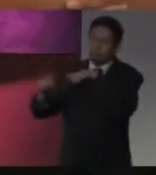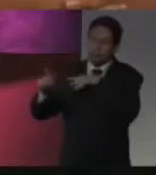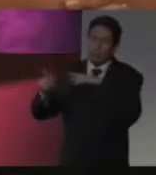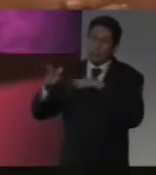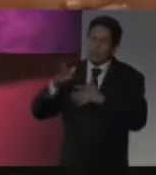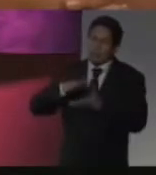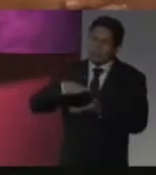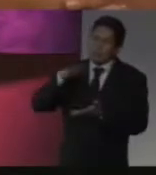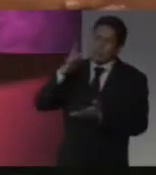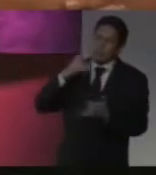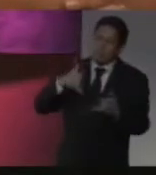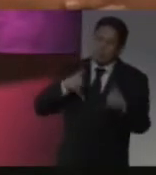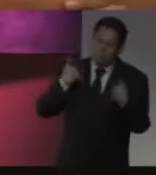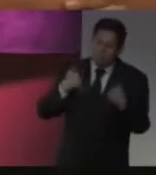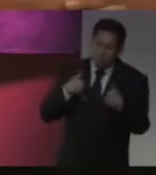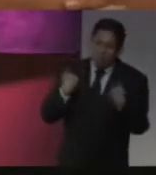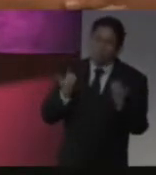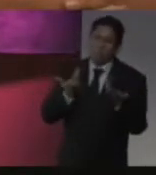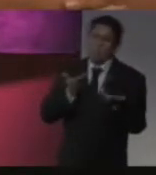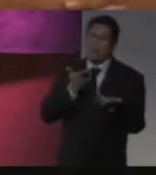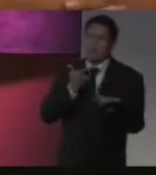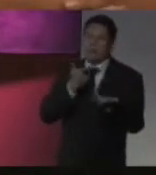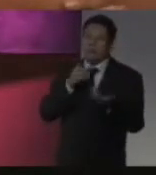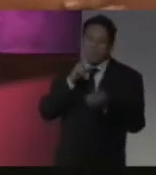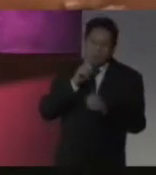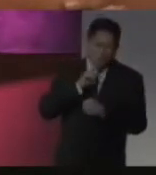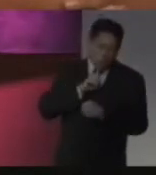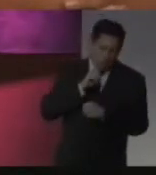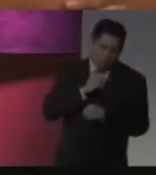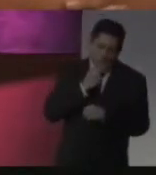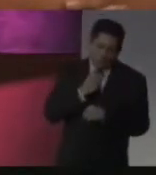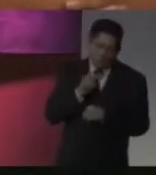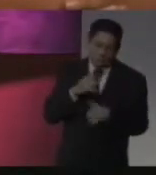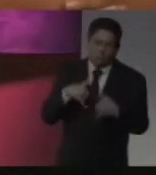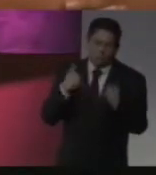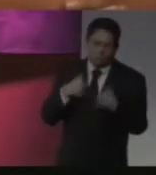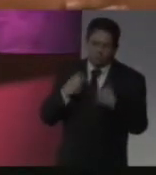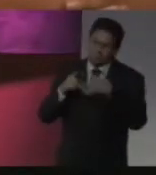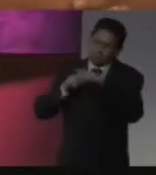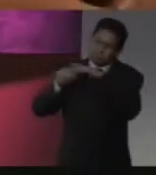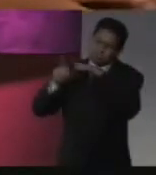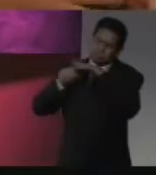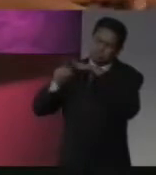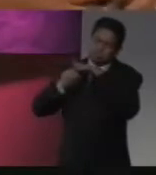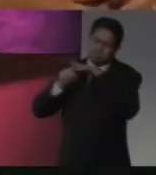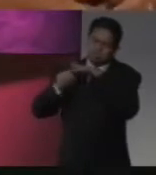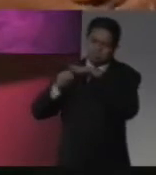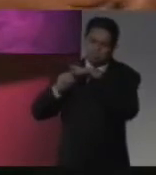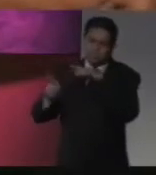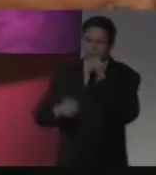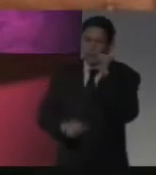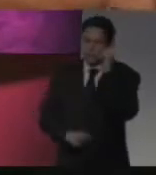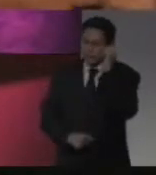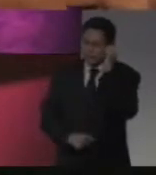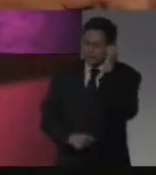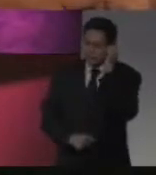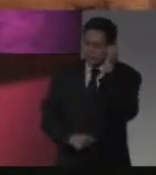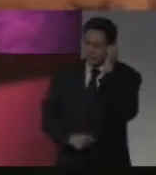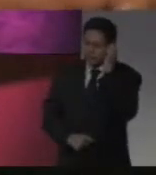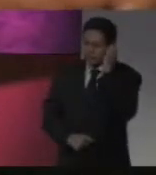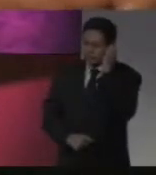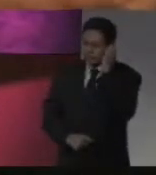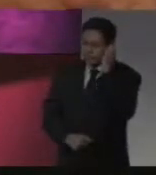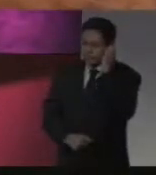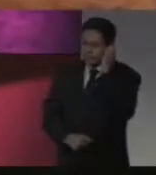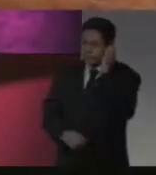de jóvenes y mujeres jóvenes también, ¿sí?, ¿verdad? Tenemos que